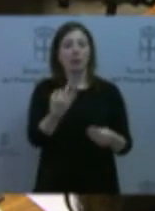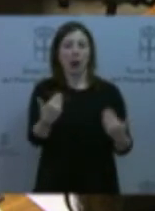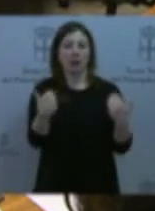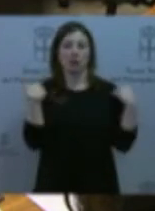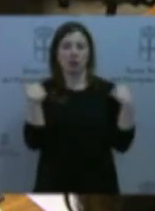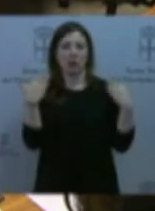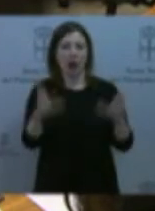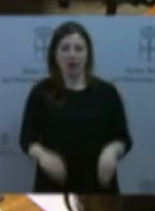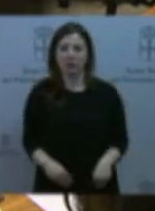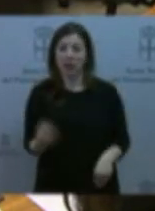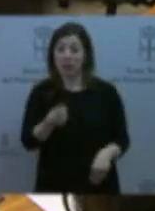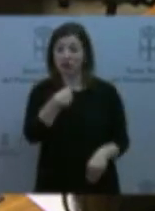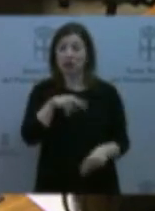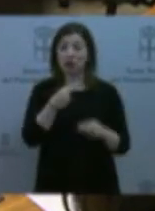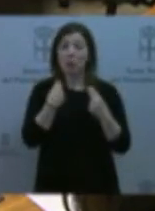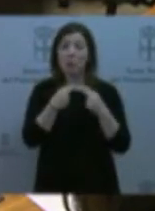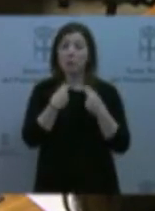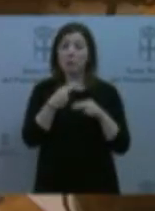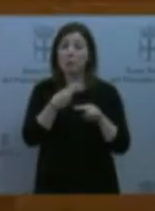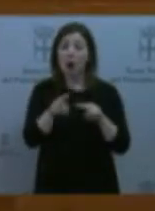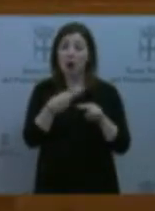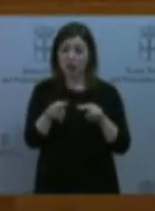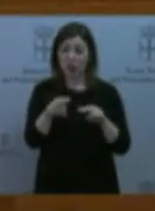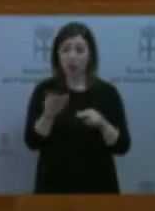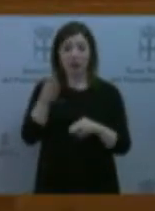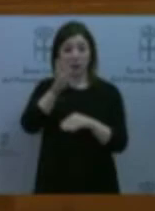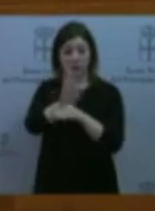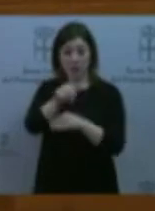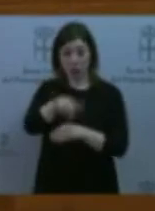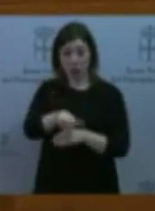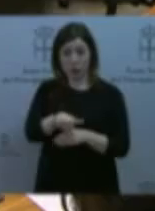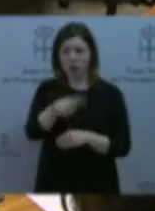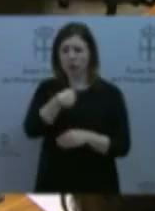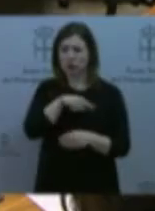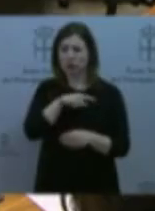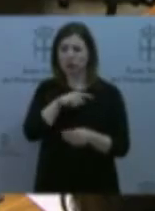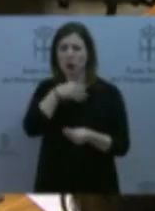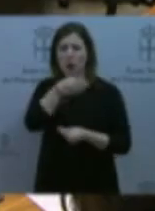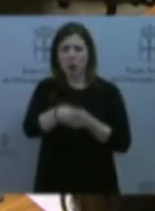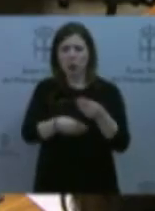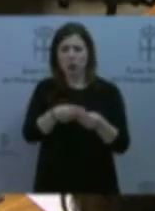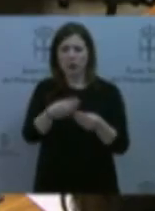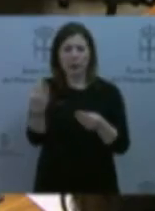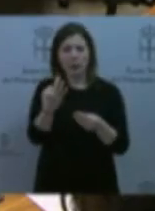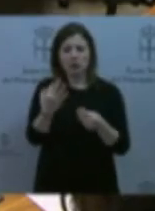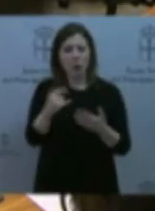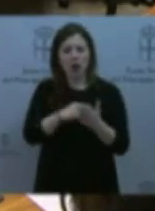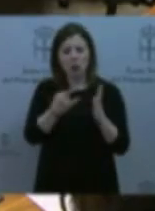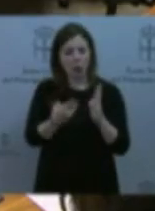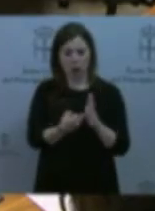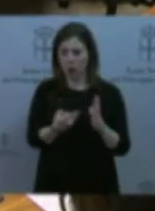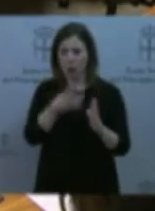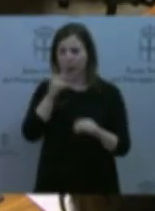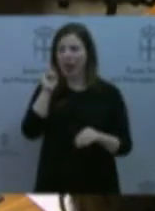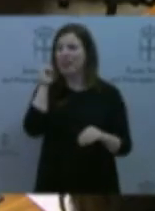no utilizando los fuegos como arma arrojadiza, sino cerrando filas para identificar al que quema el